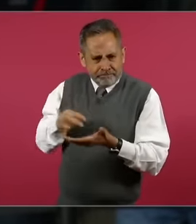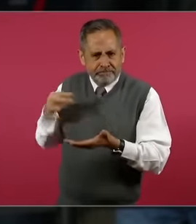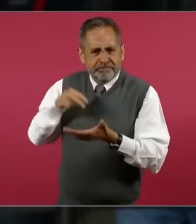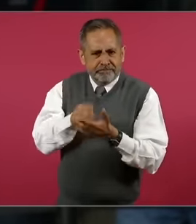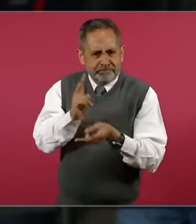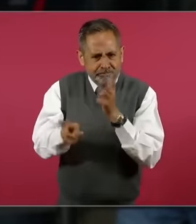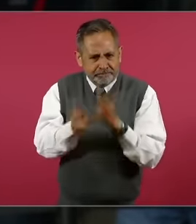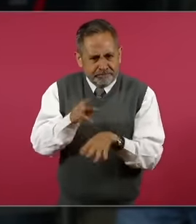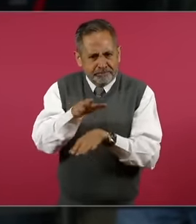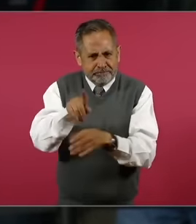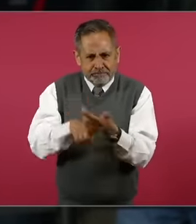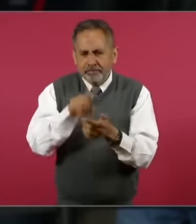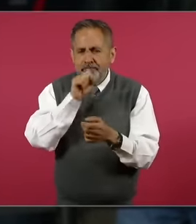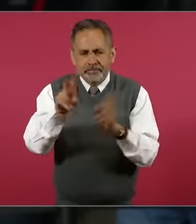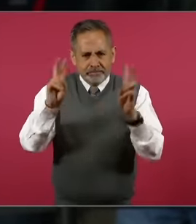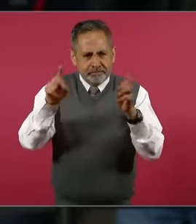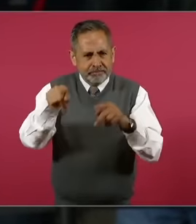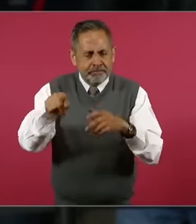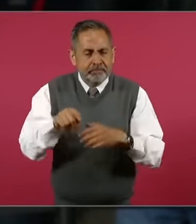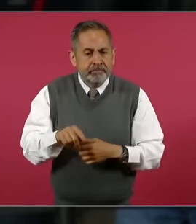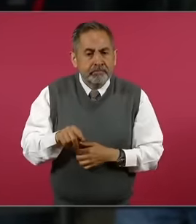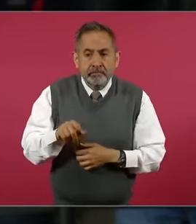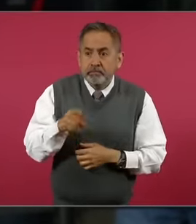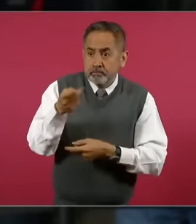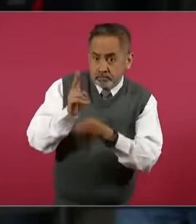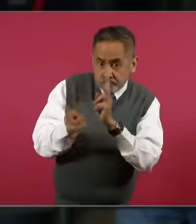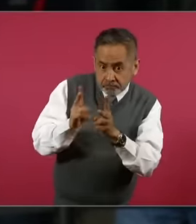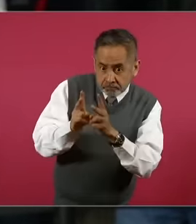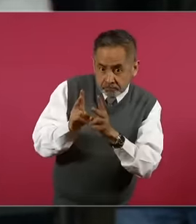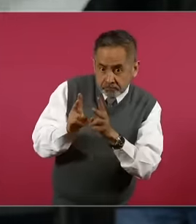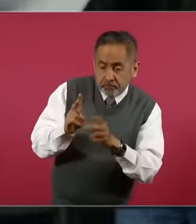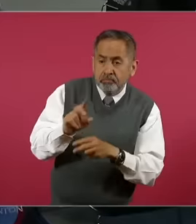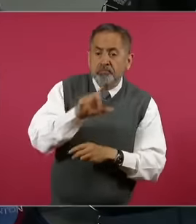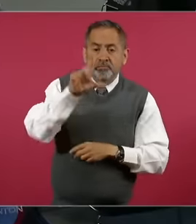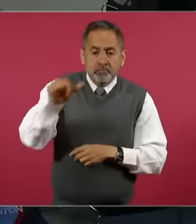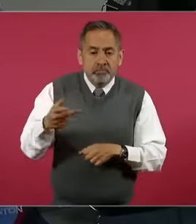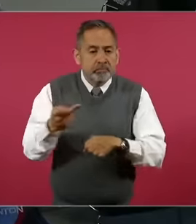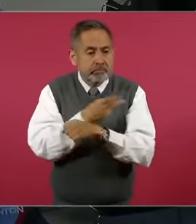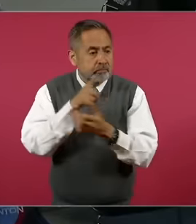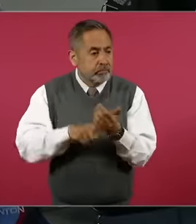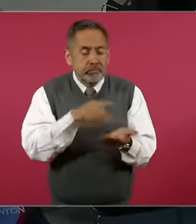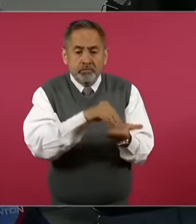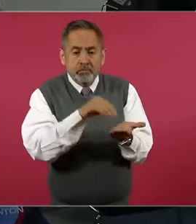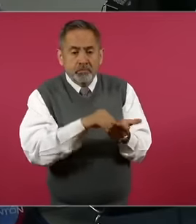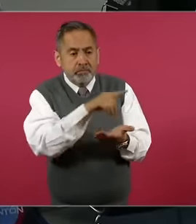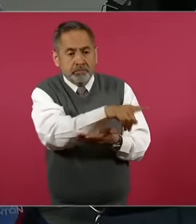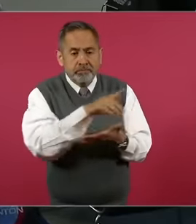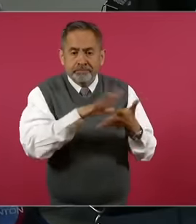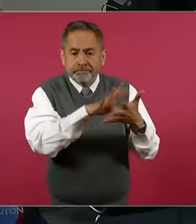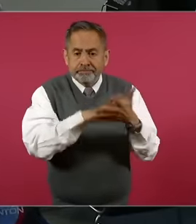el tema, después de haber abordado el caso de que sigue presa después de 3 años,